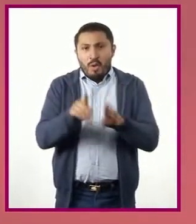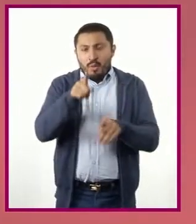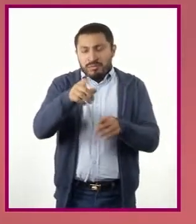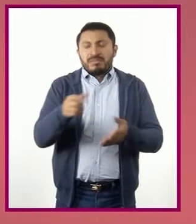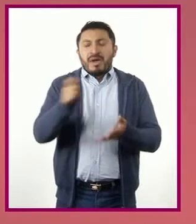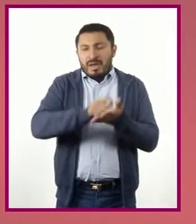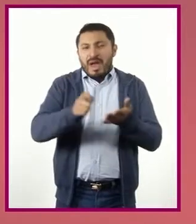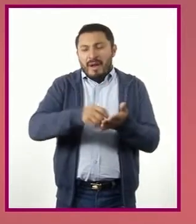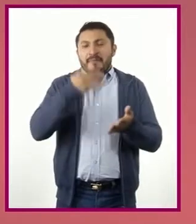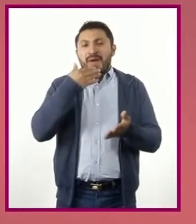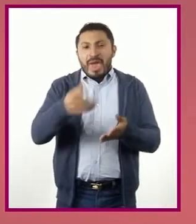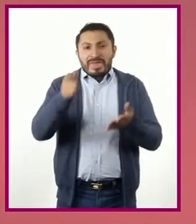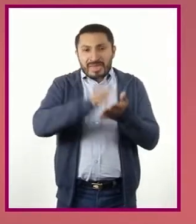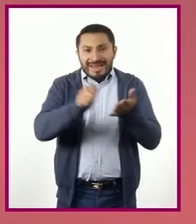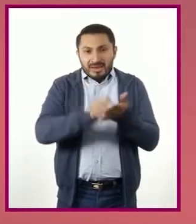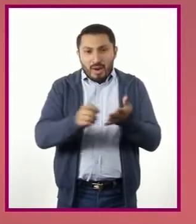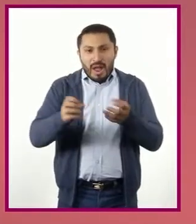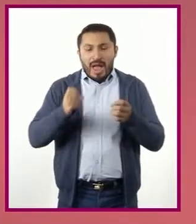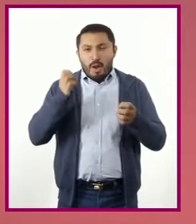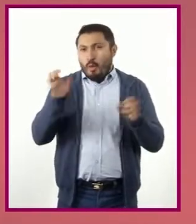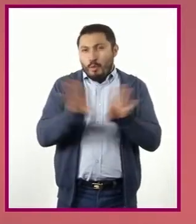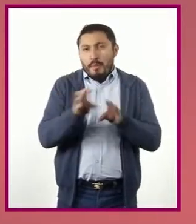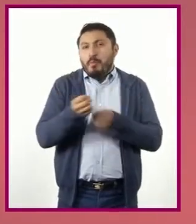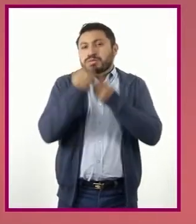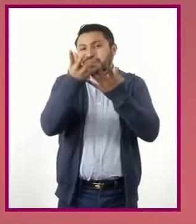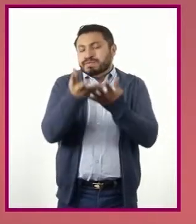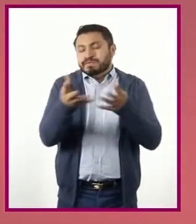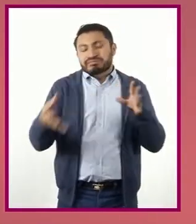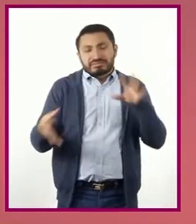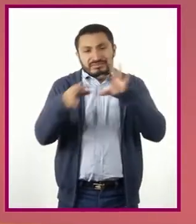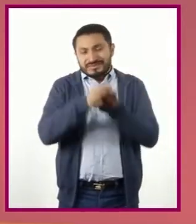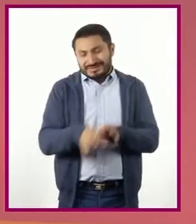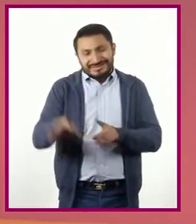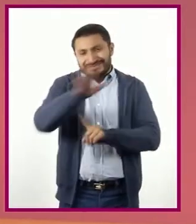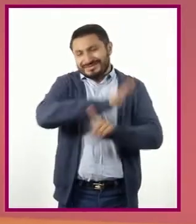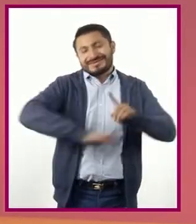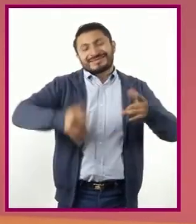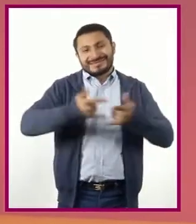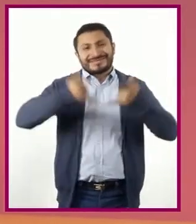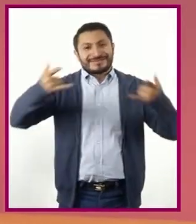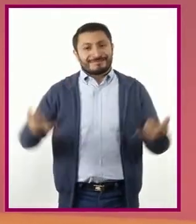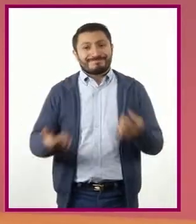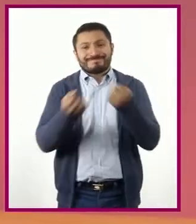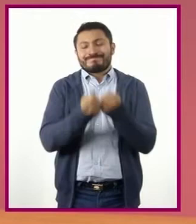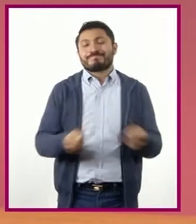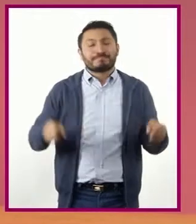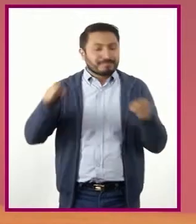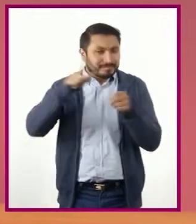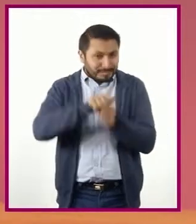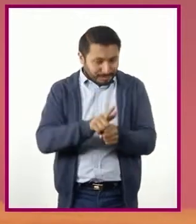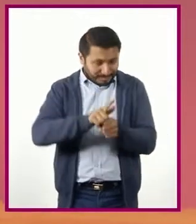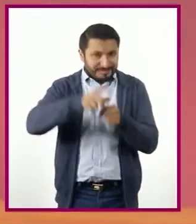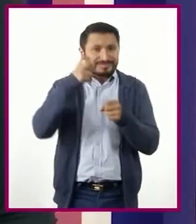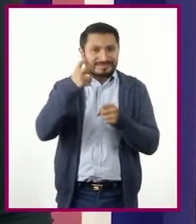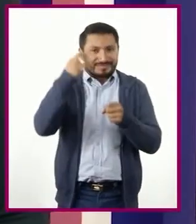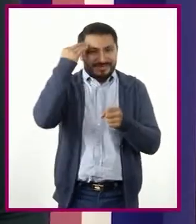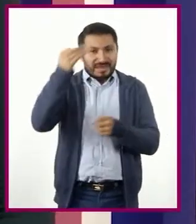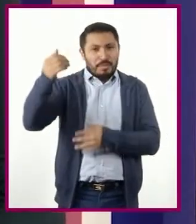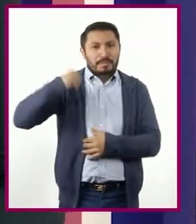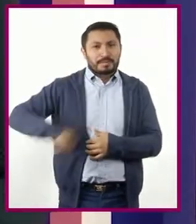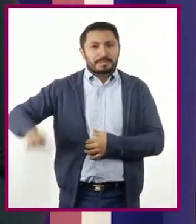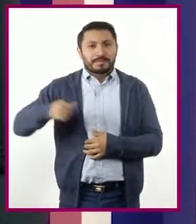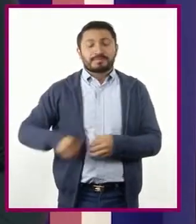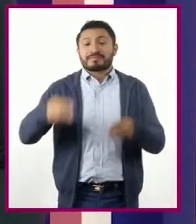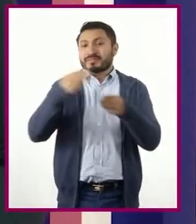permitan escribir un texto expositivo relacionado con el contexto histórico y social del Renacimiento.